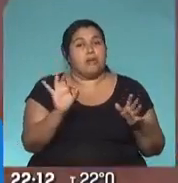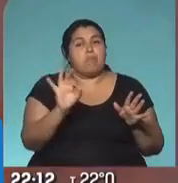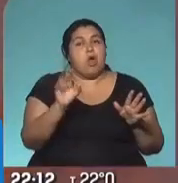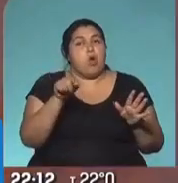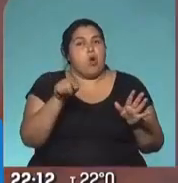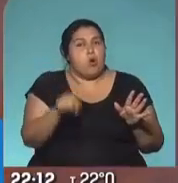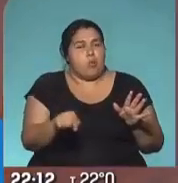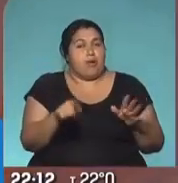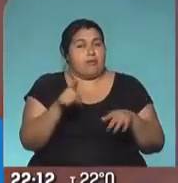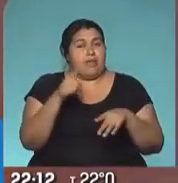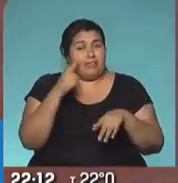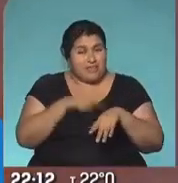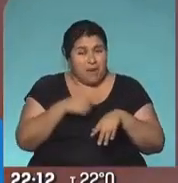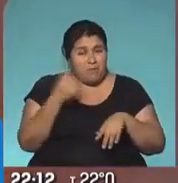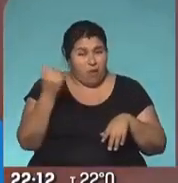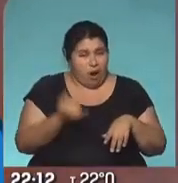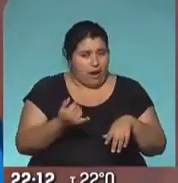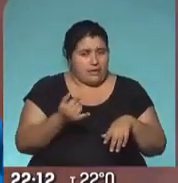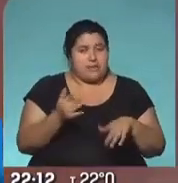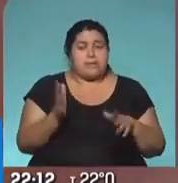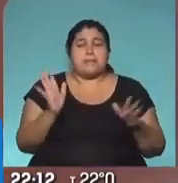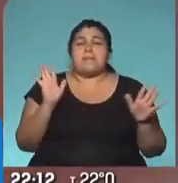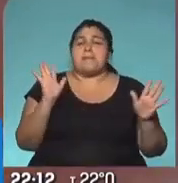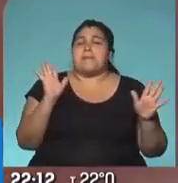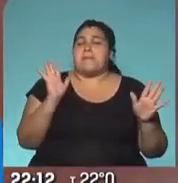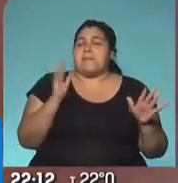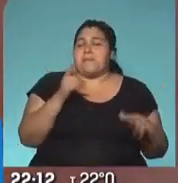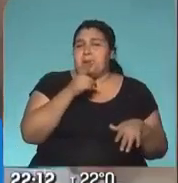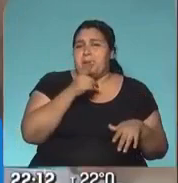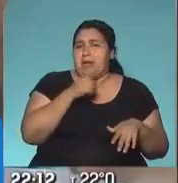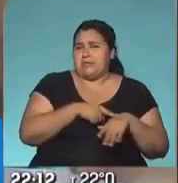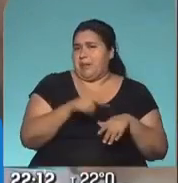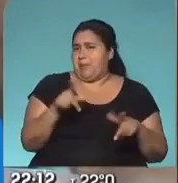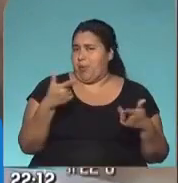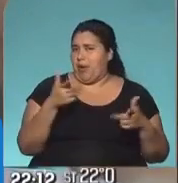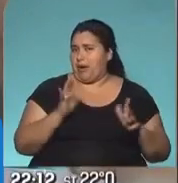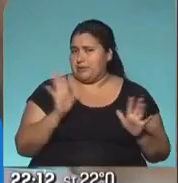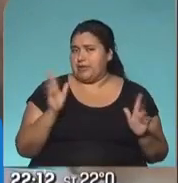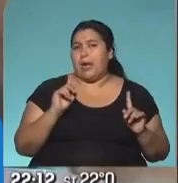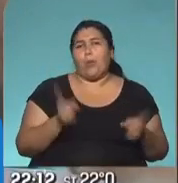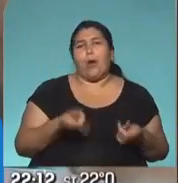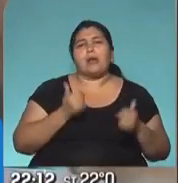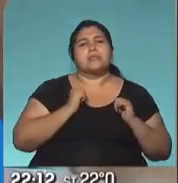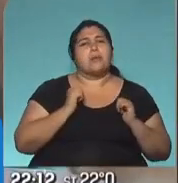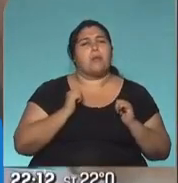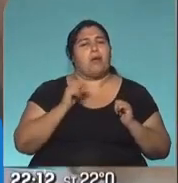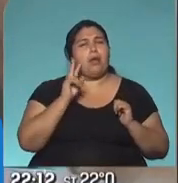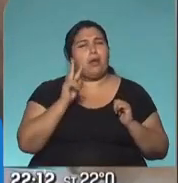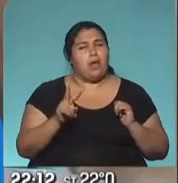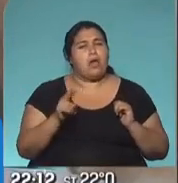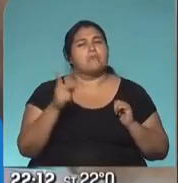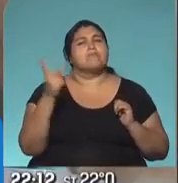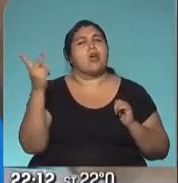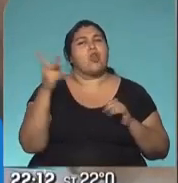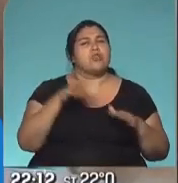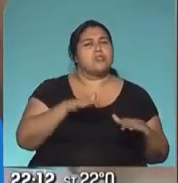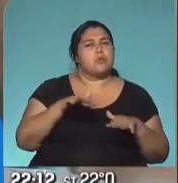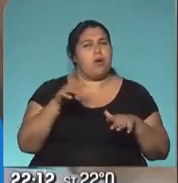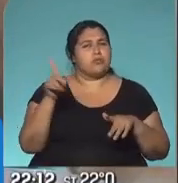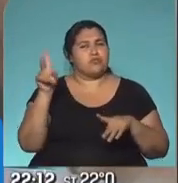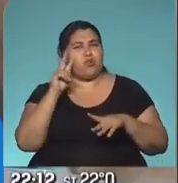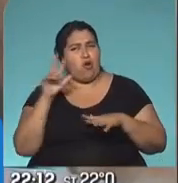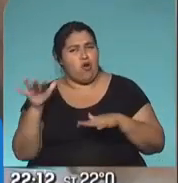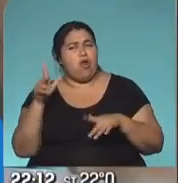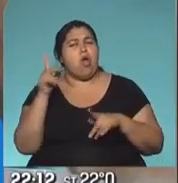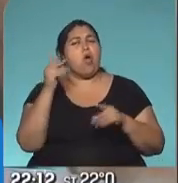¿Hay tiempo? Pareciera que no hay tiempo, Jorge, pero sin embargo hay mucha expectativa de ambas partes para llegar a algún tipo de